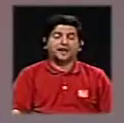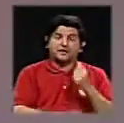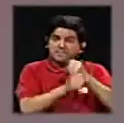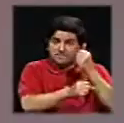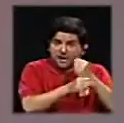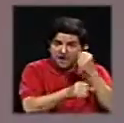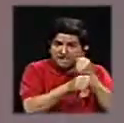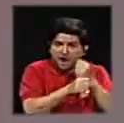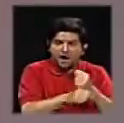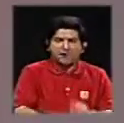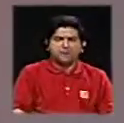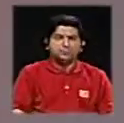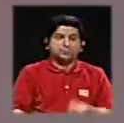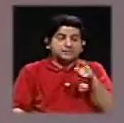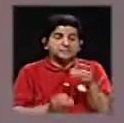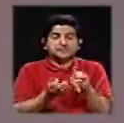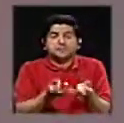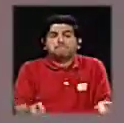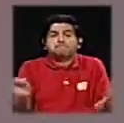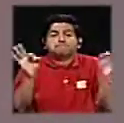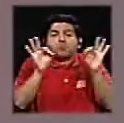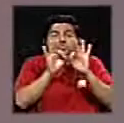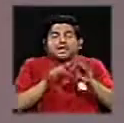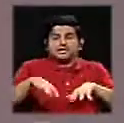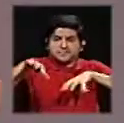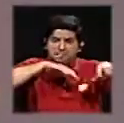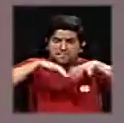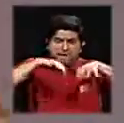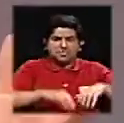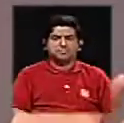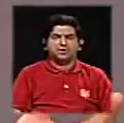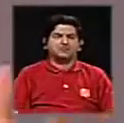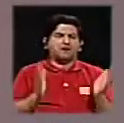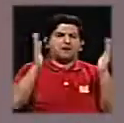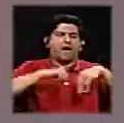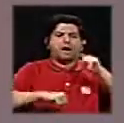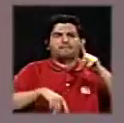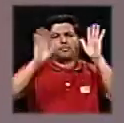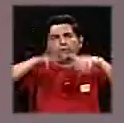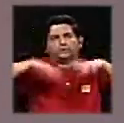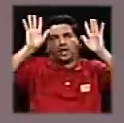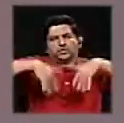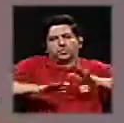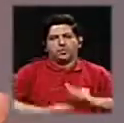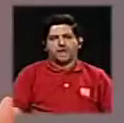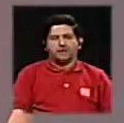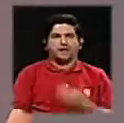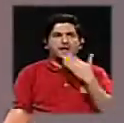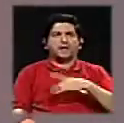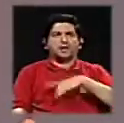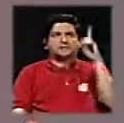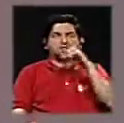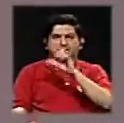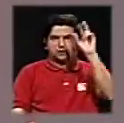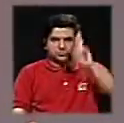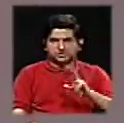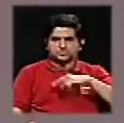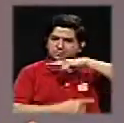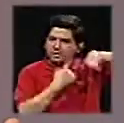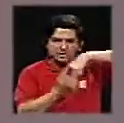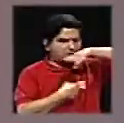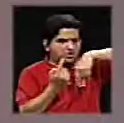obras que son neurálgicas para nuestra transitabilidad colapsen por un aguacero. Gracias a Dios a Costa Rica no ha entrado un